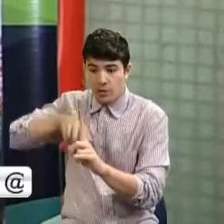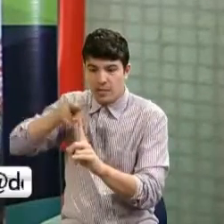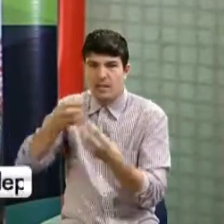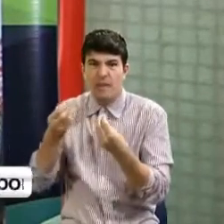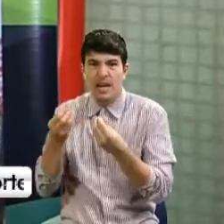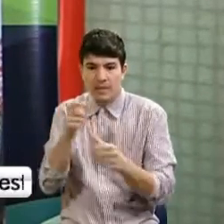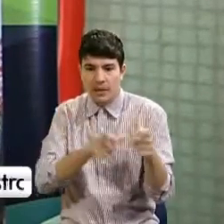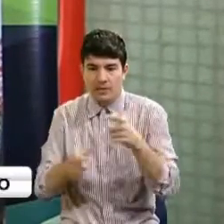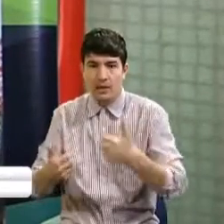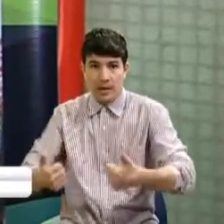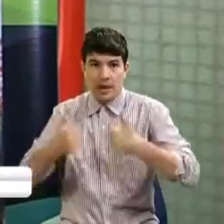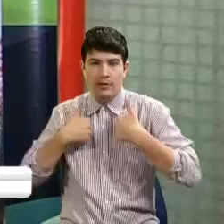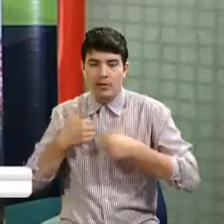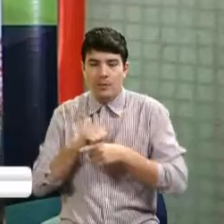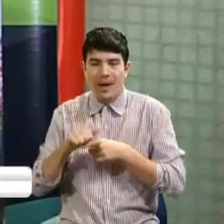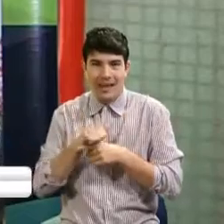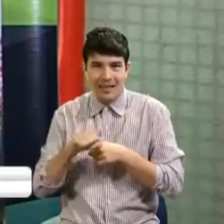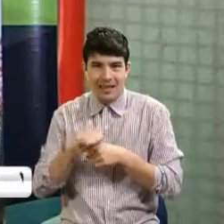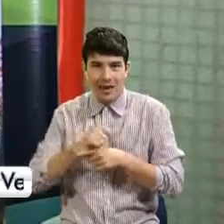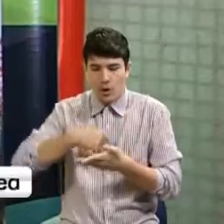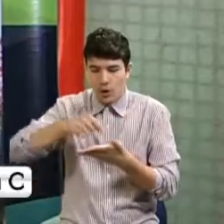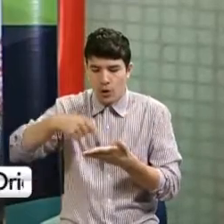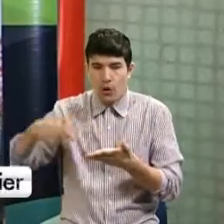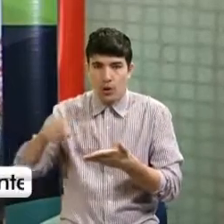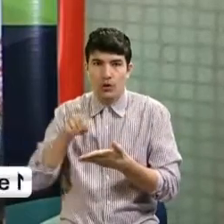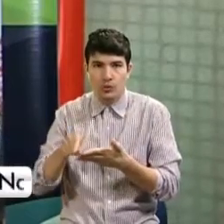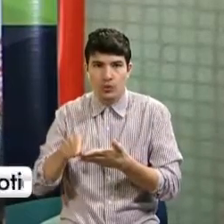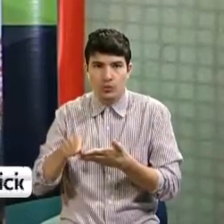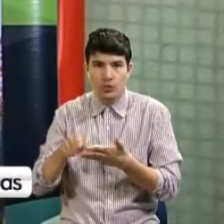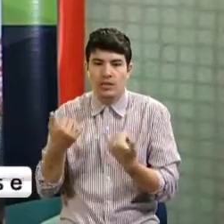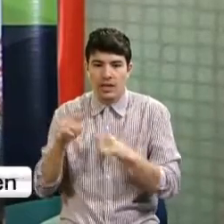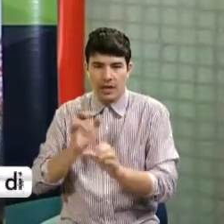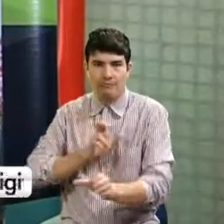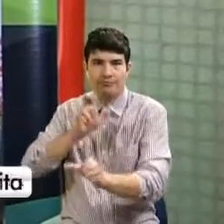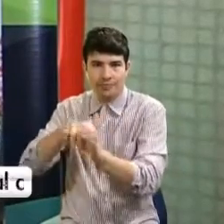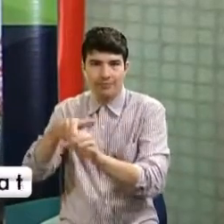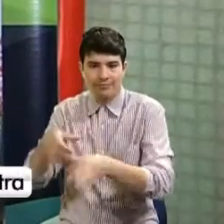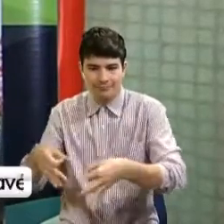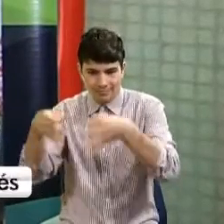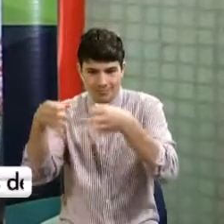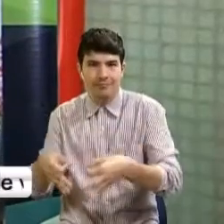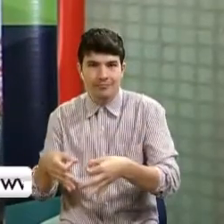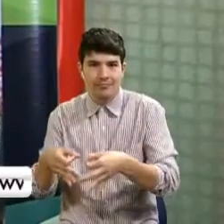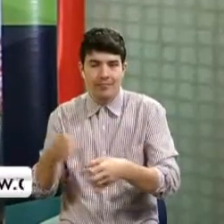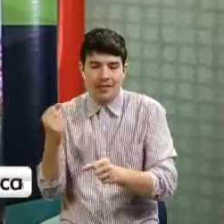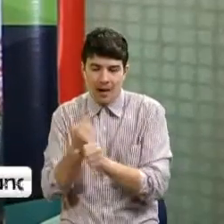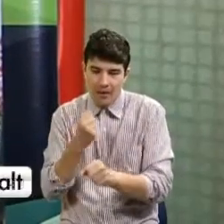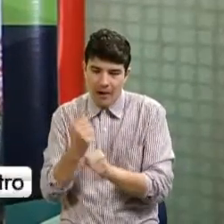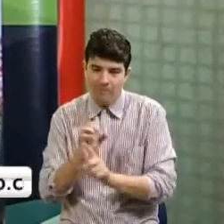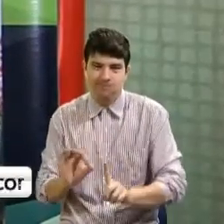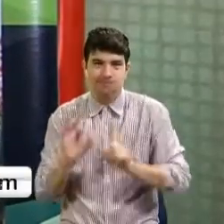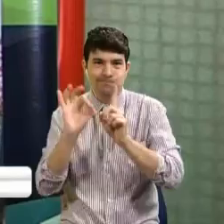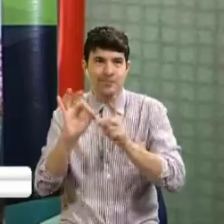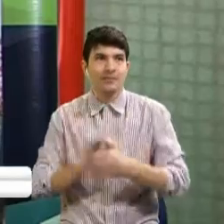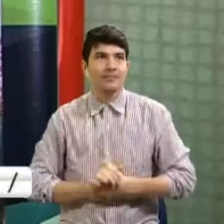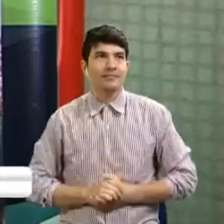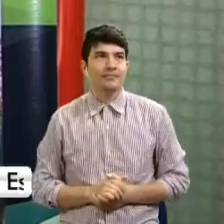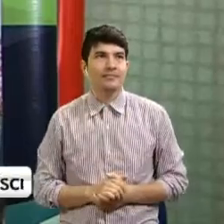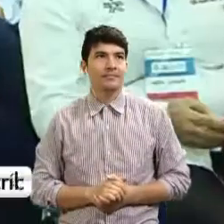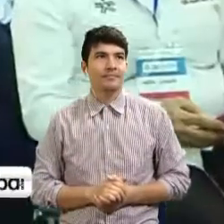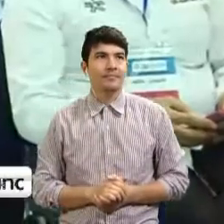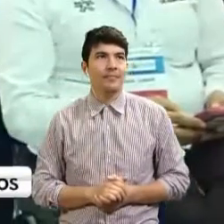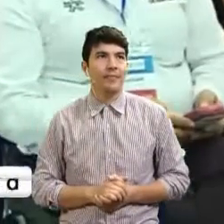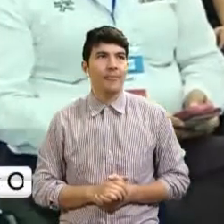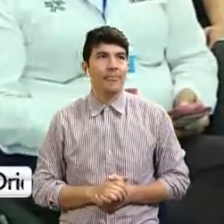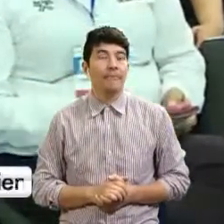los beneficiarios hagan su proceso de práctica su contrato de aprendizaje y puedan ya vincularse de una manera efectiva y con empoderamiento al sector laboral de norte de santander